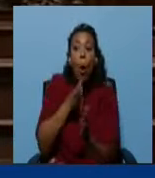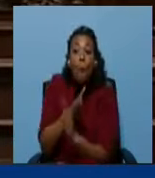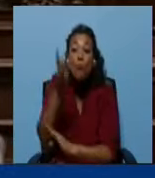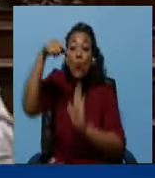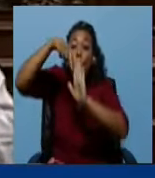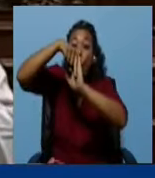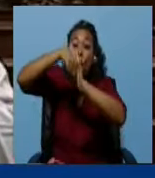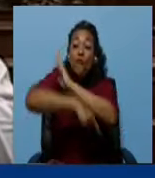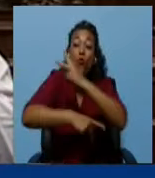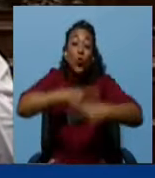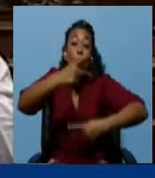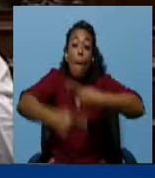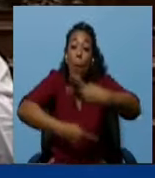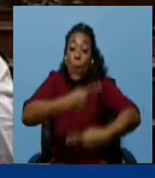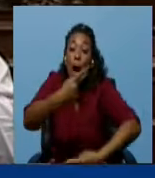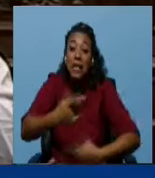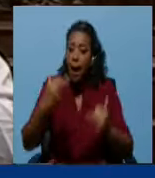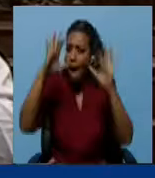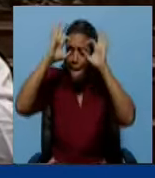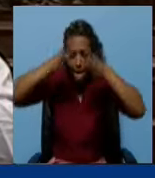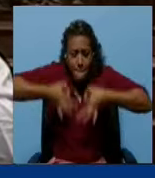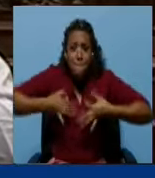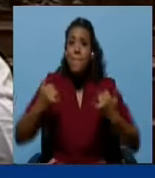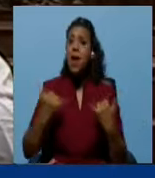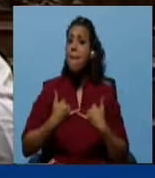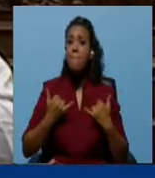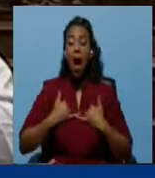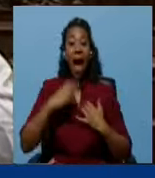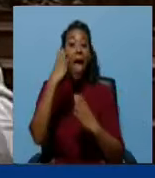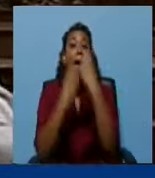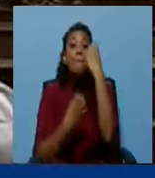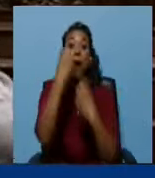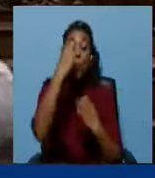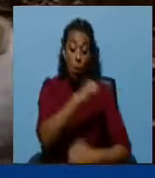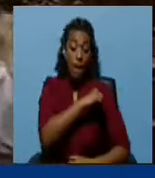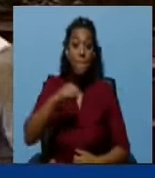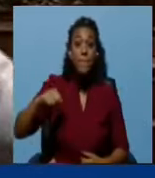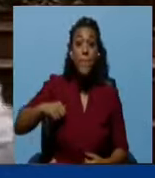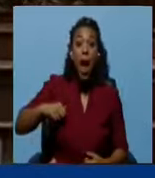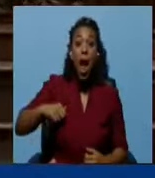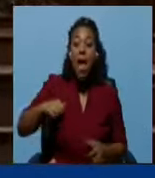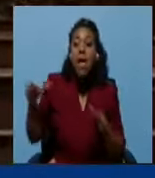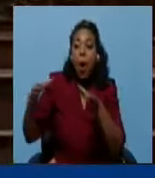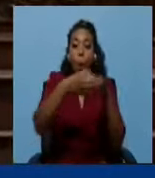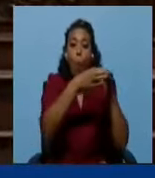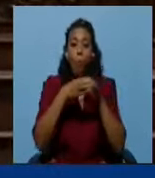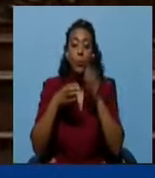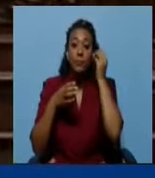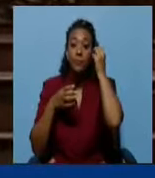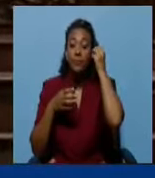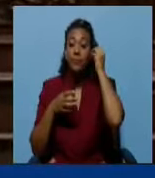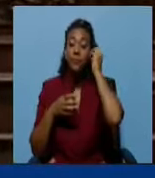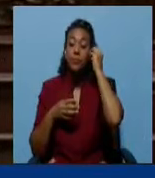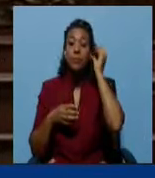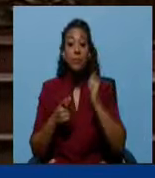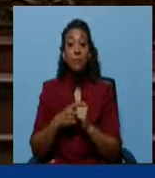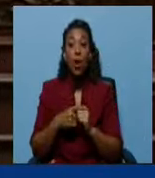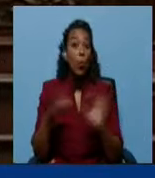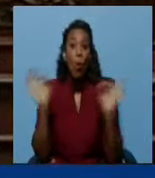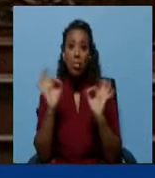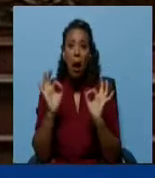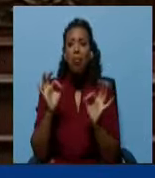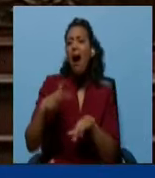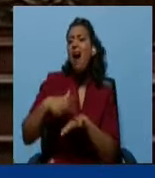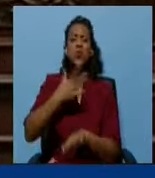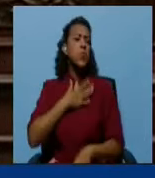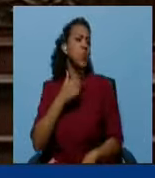profundo proceso de autorrevisión personal y en colectivo. Y cuando digo nadie,